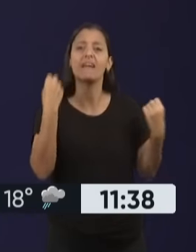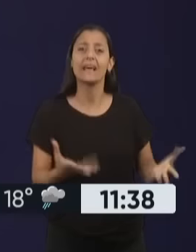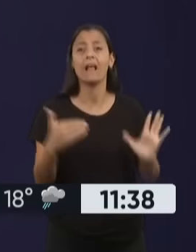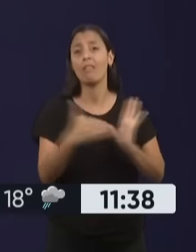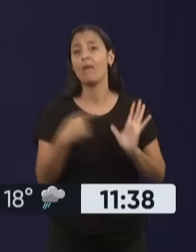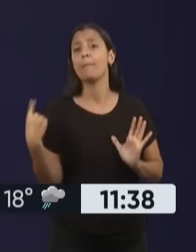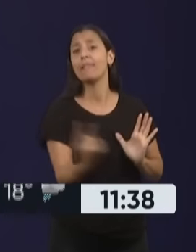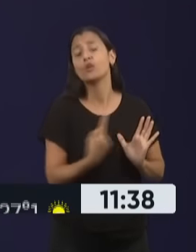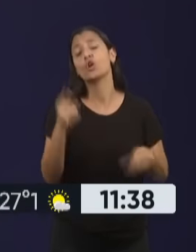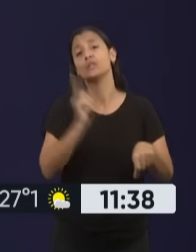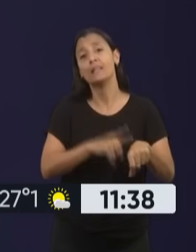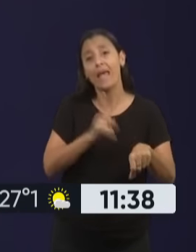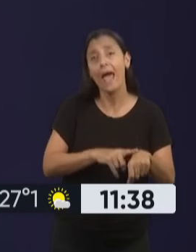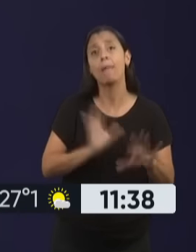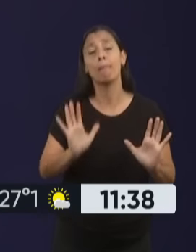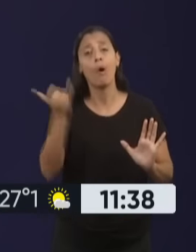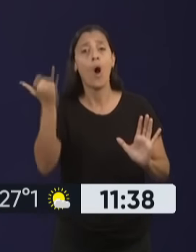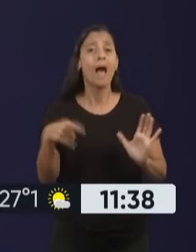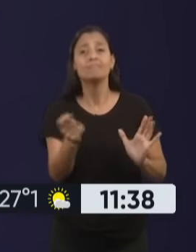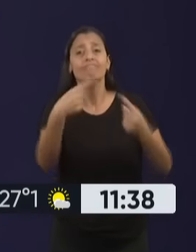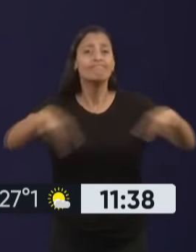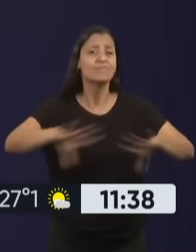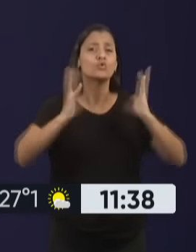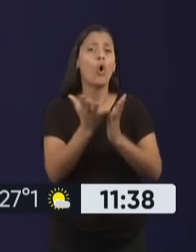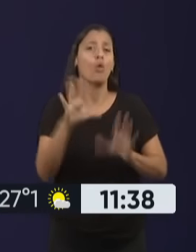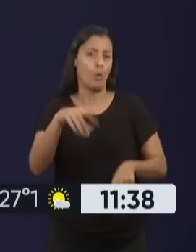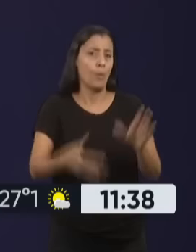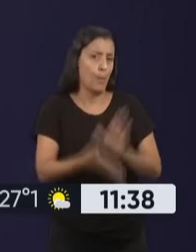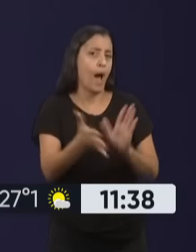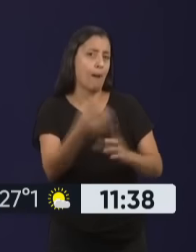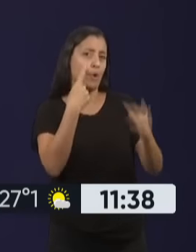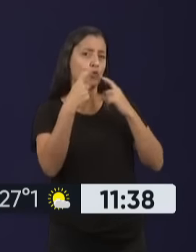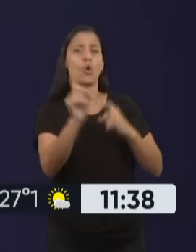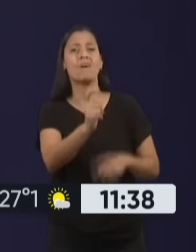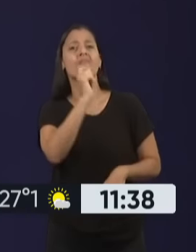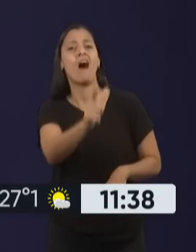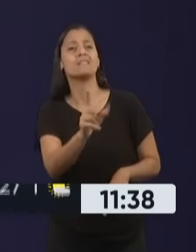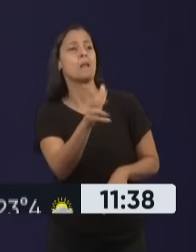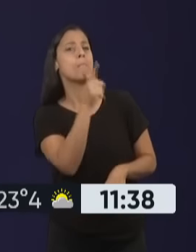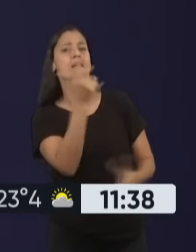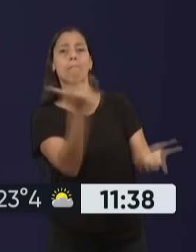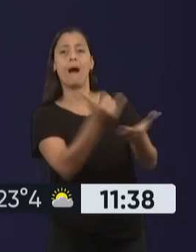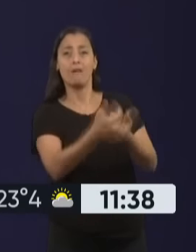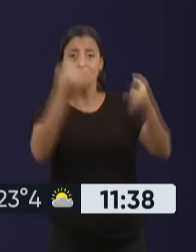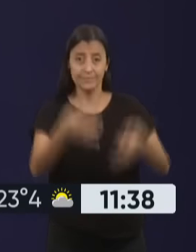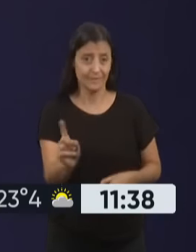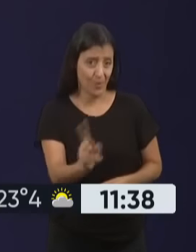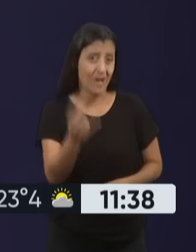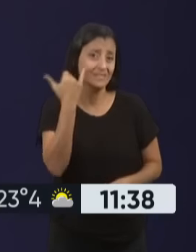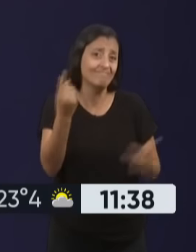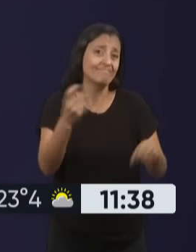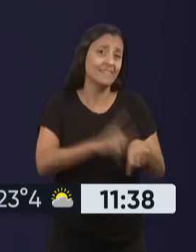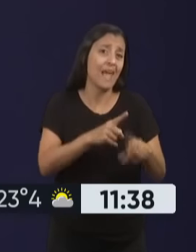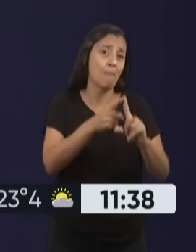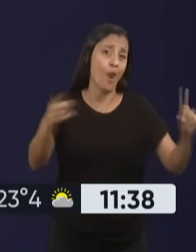los tiempos la normativa y la propia burocracia la permitan No todo es tan fácil como parece ya lo he aclarado en en en determinadas